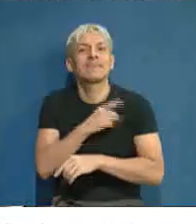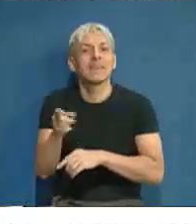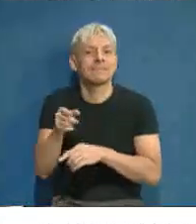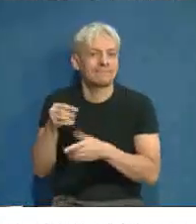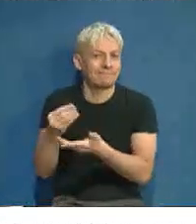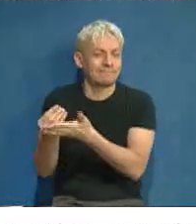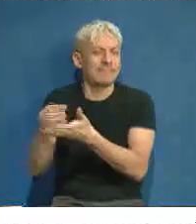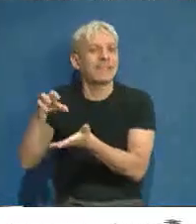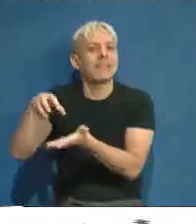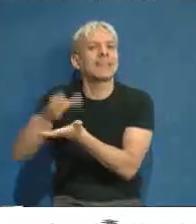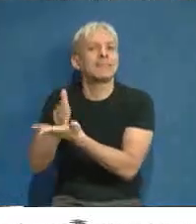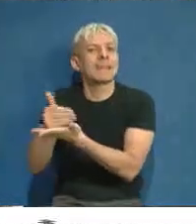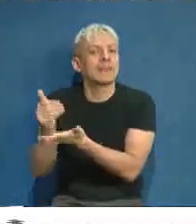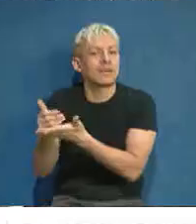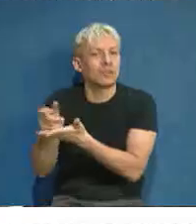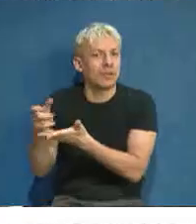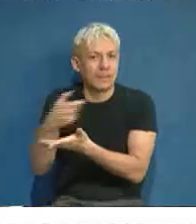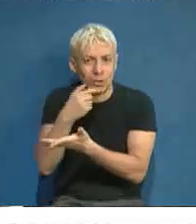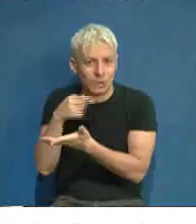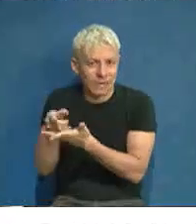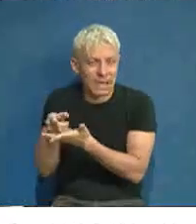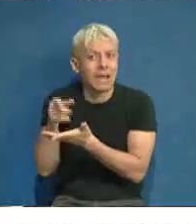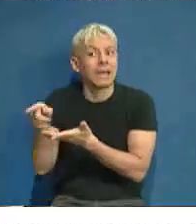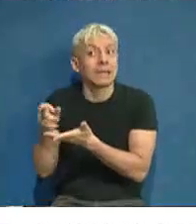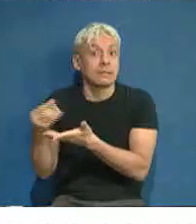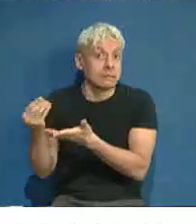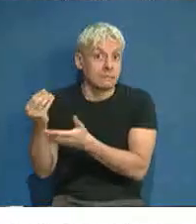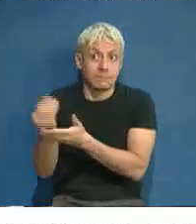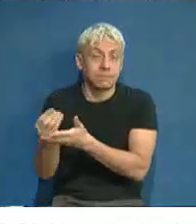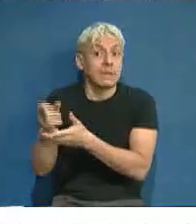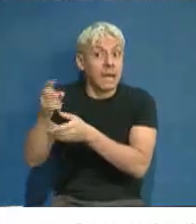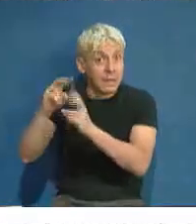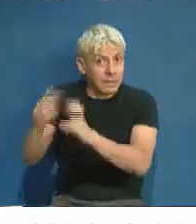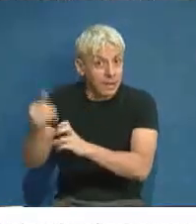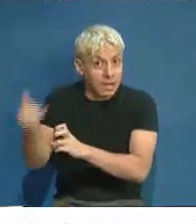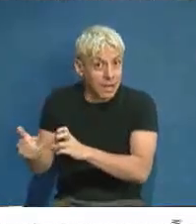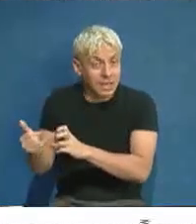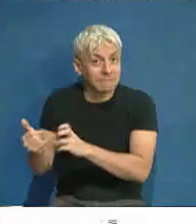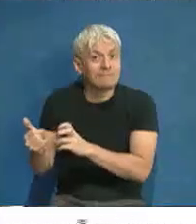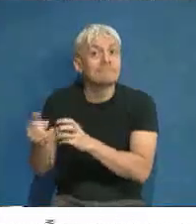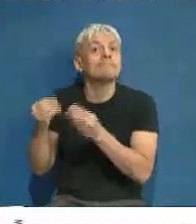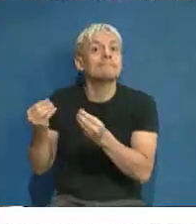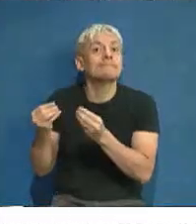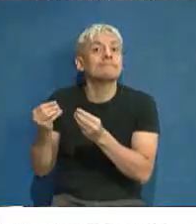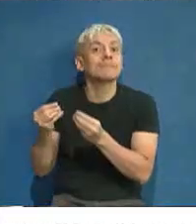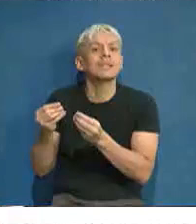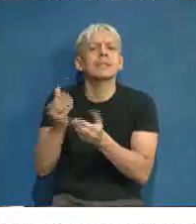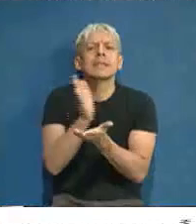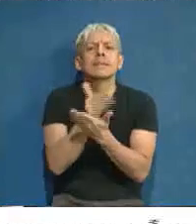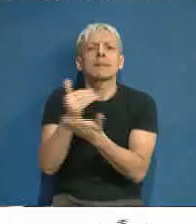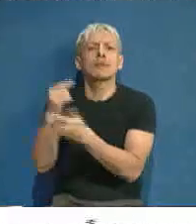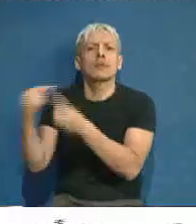el subsecretario de salud de la provincia y también era bello hablaban de una investigación bueno que involucra a varios entes de